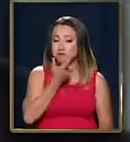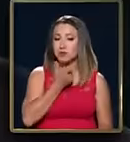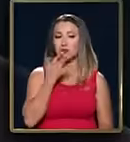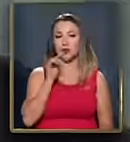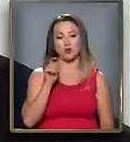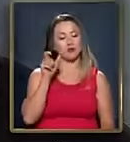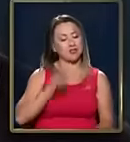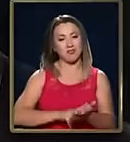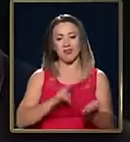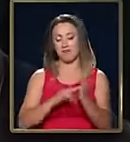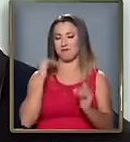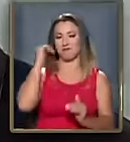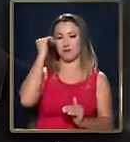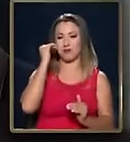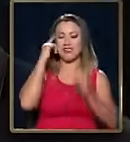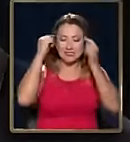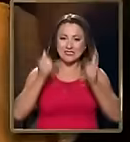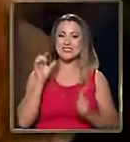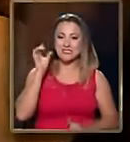grande. Esta noche